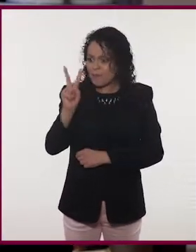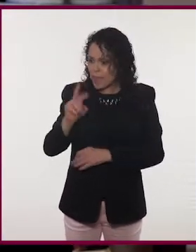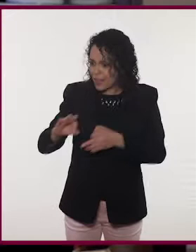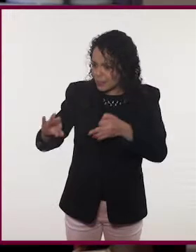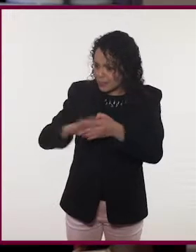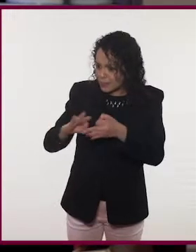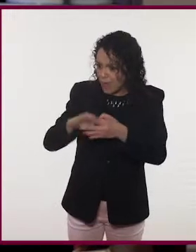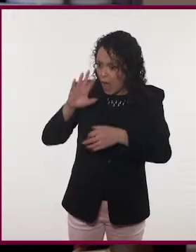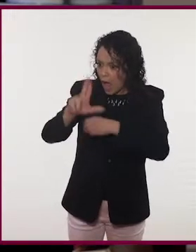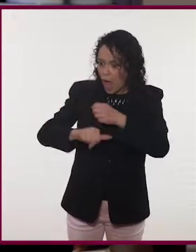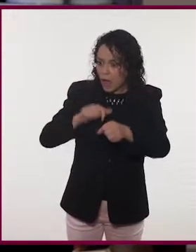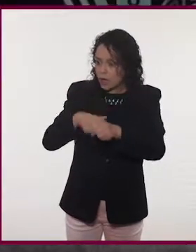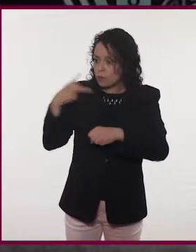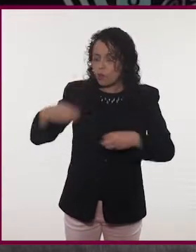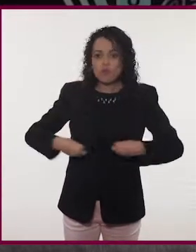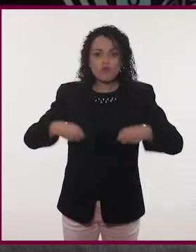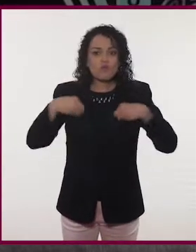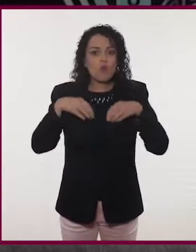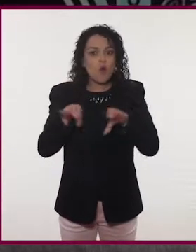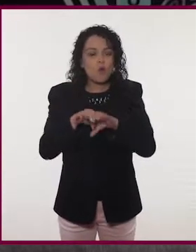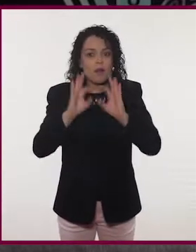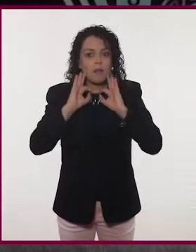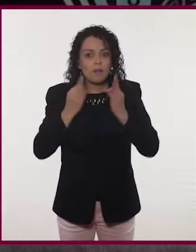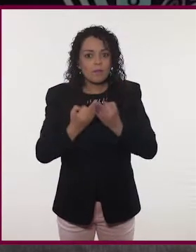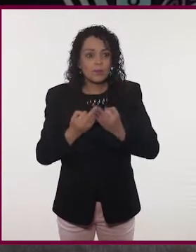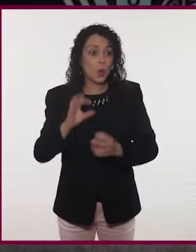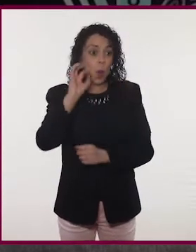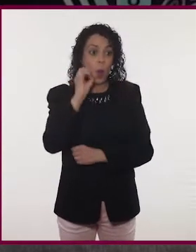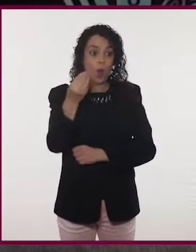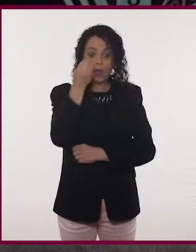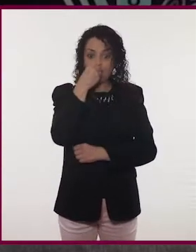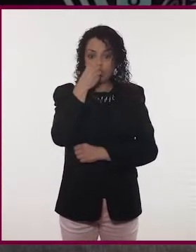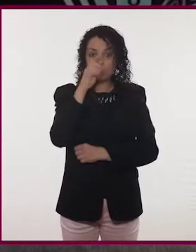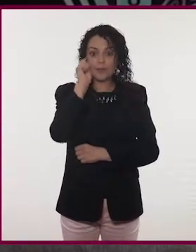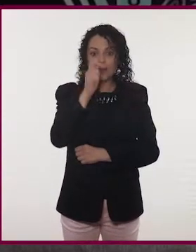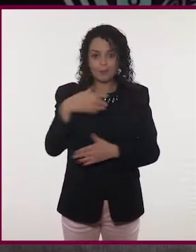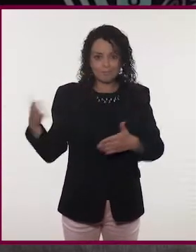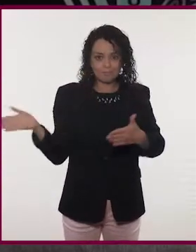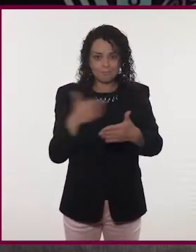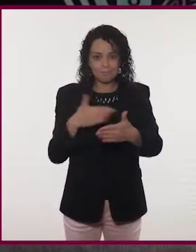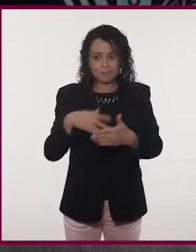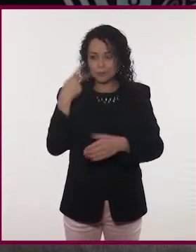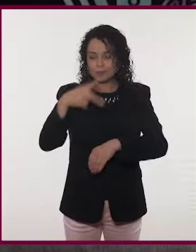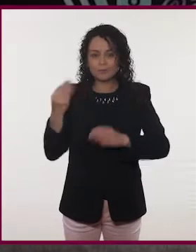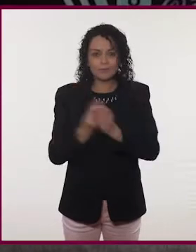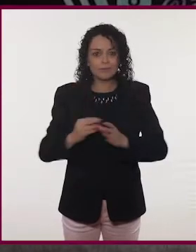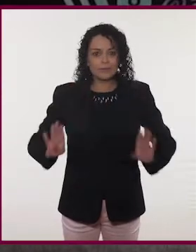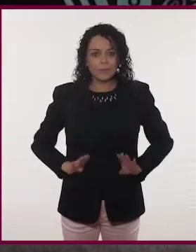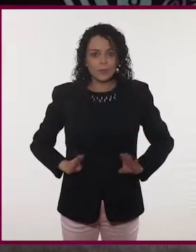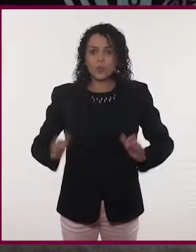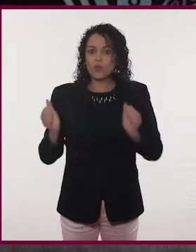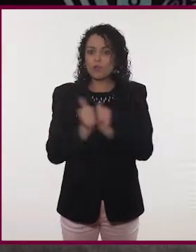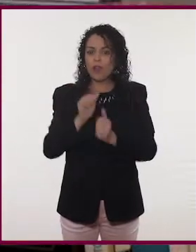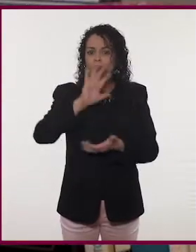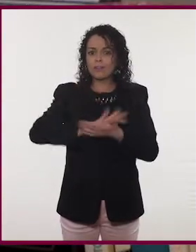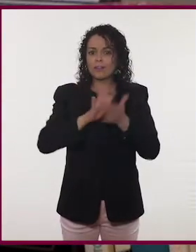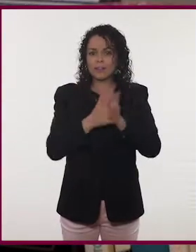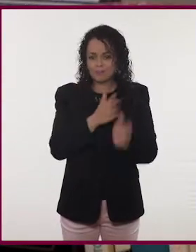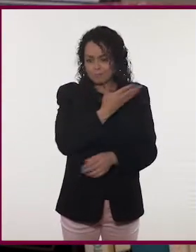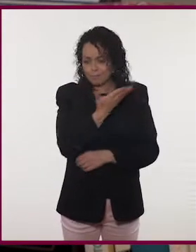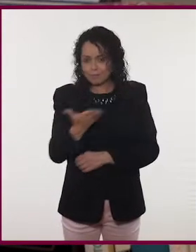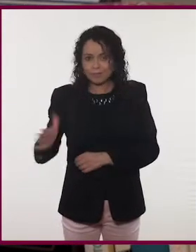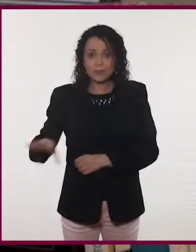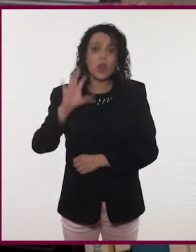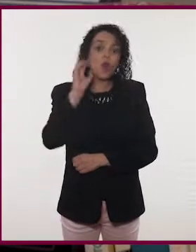animales en su hábitat. ¿O qué tal comer un delicioso platillo típico con tortillas hechas a mano? ¿O un